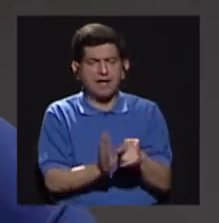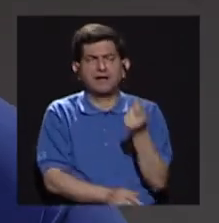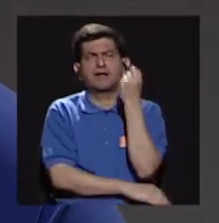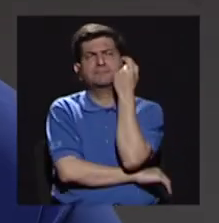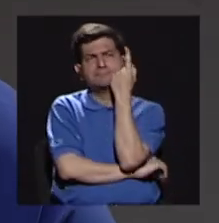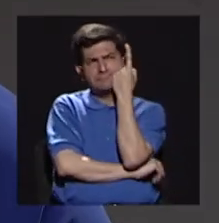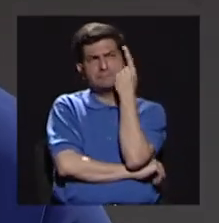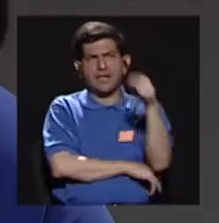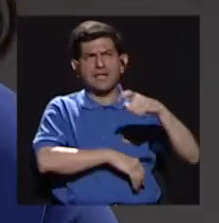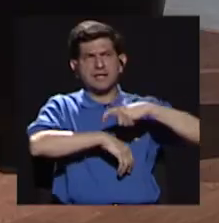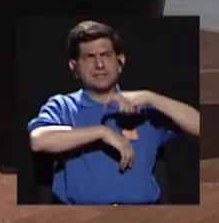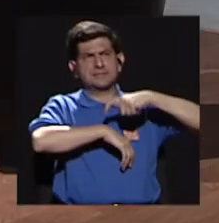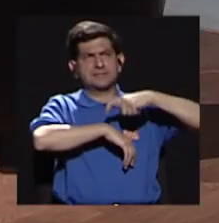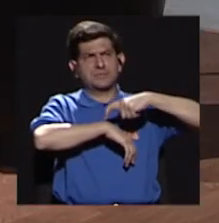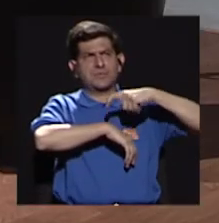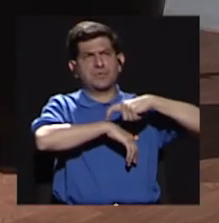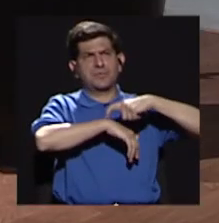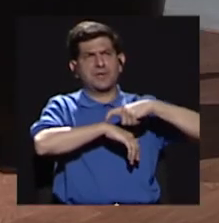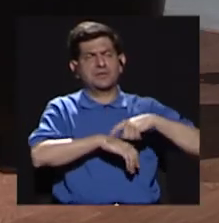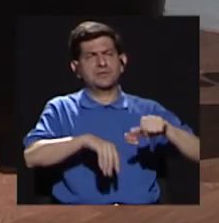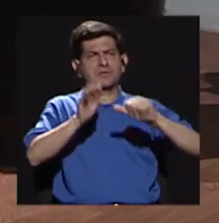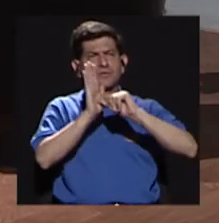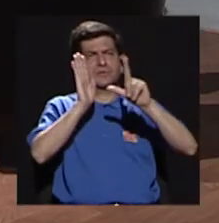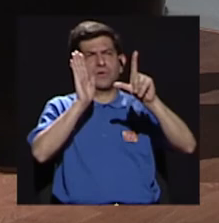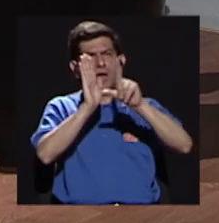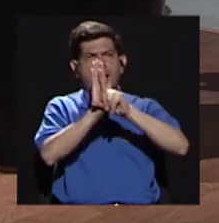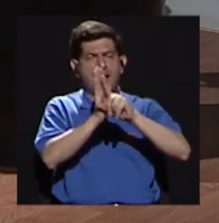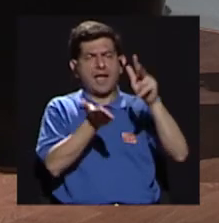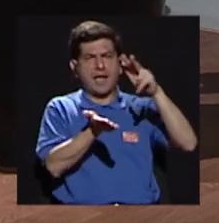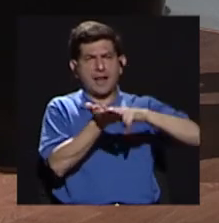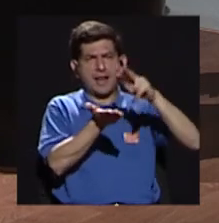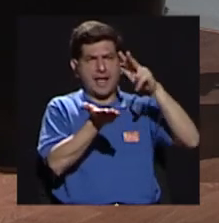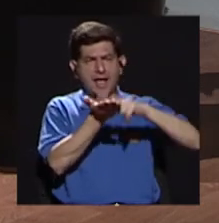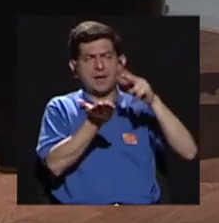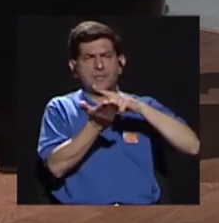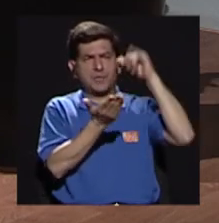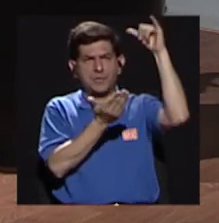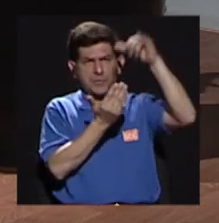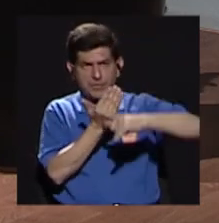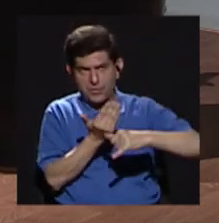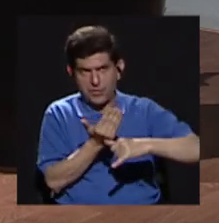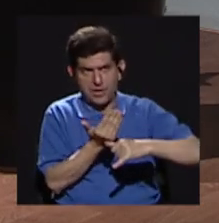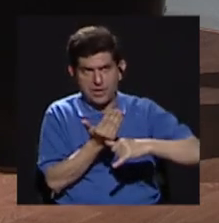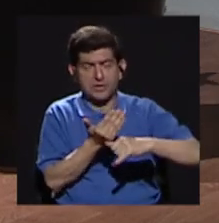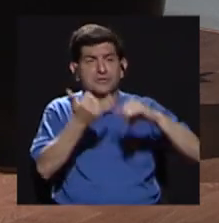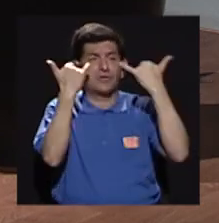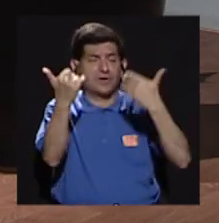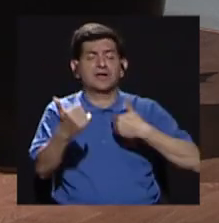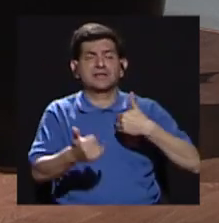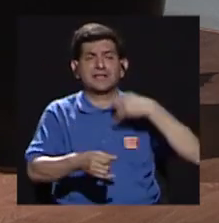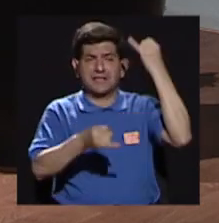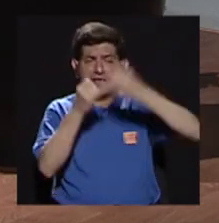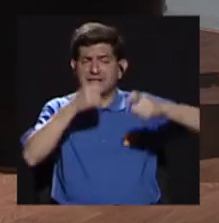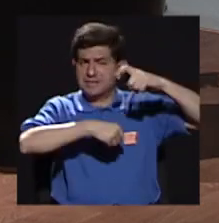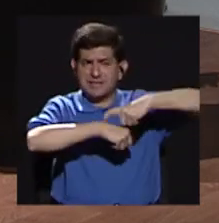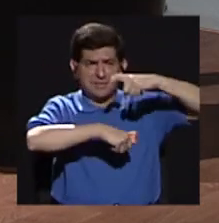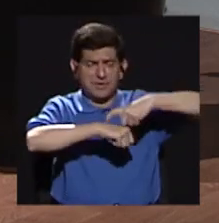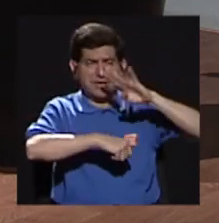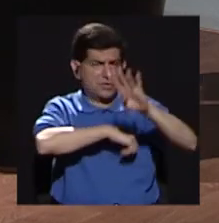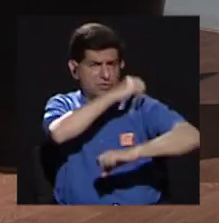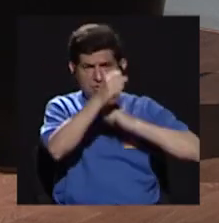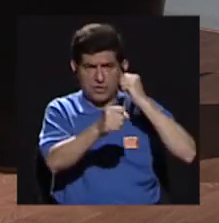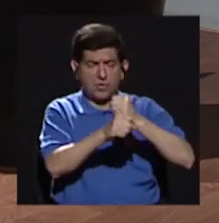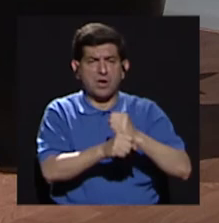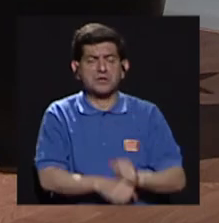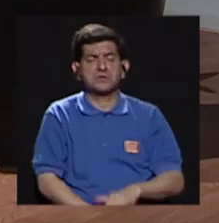que en ese momento la asamblea legislativa cuando probé o aprueba un proyecto que ya tiene vencido su plazo cuestionar